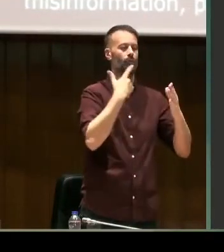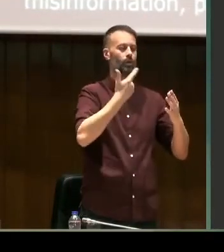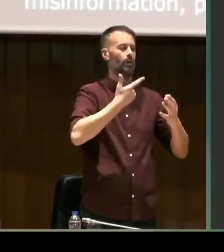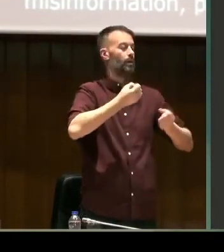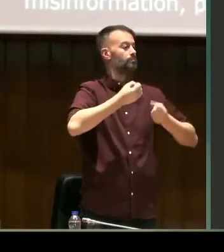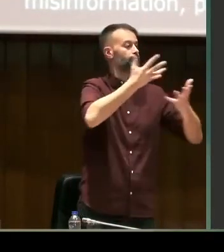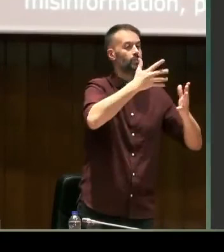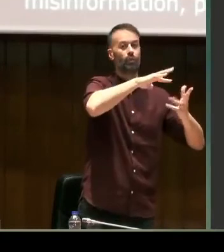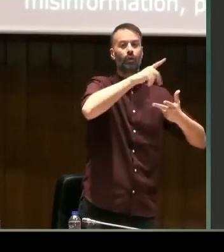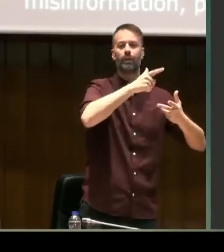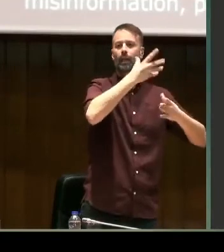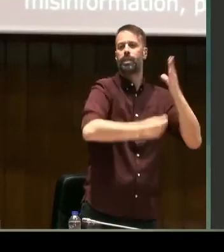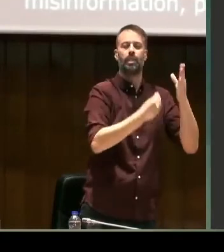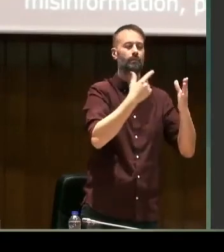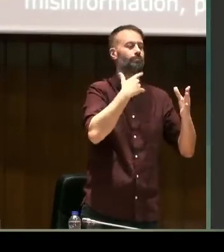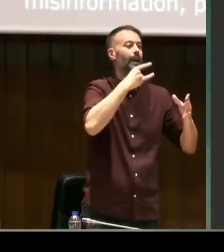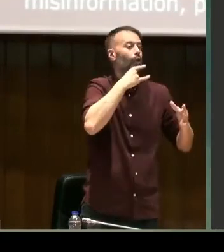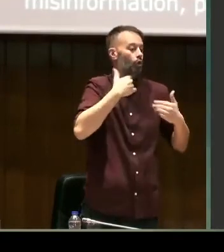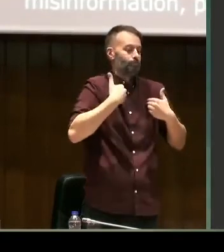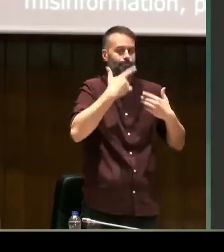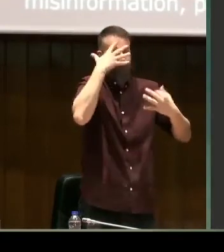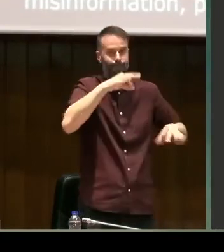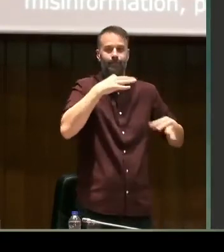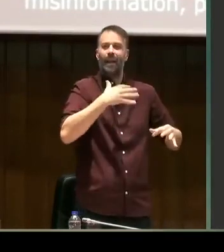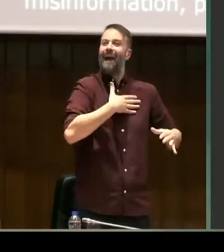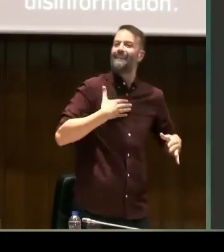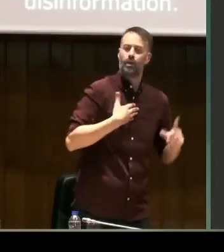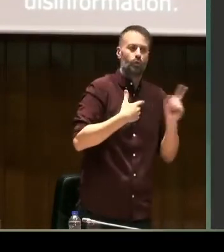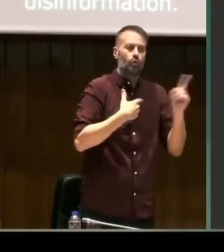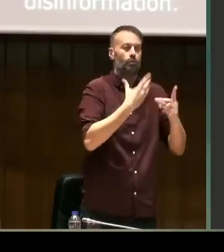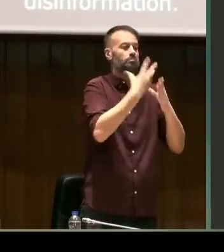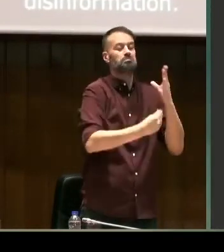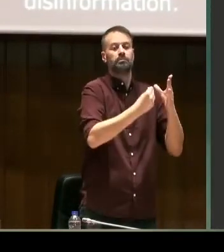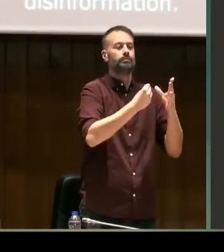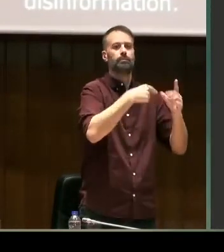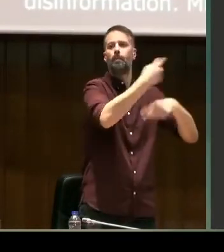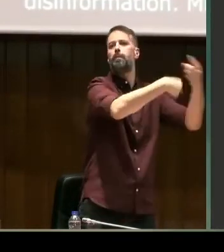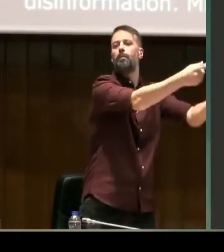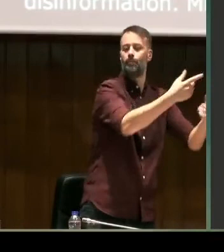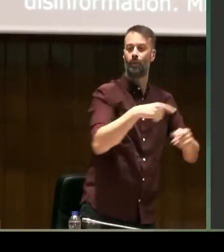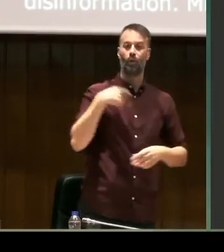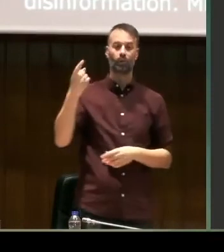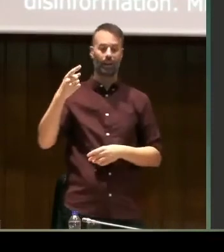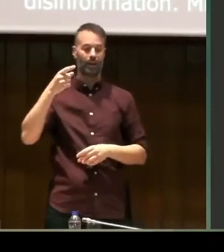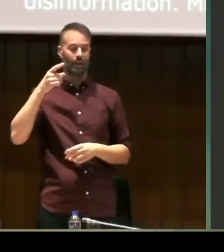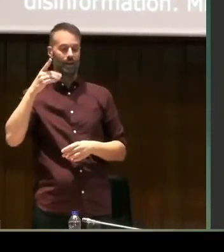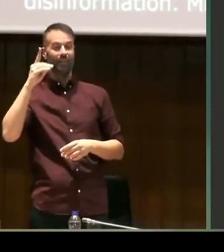a una información errónea que se emite de forma inconsciente, no